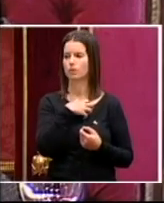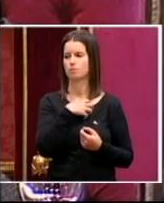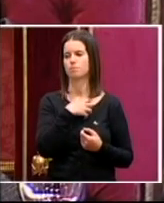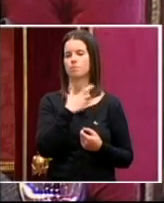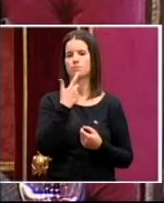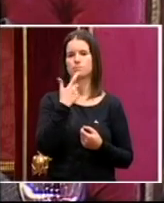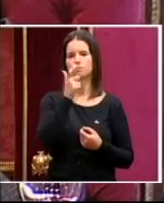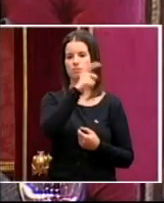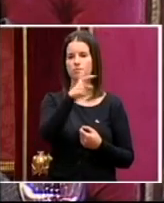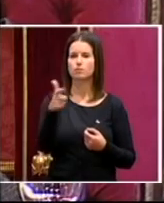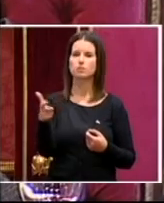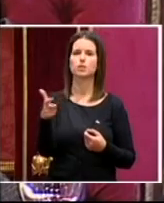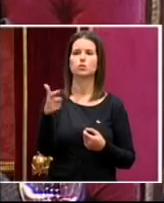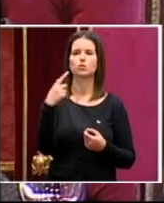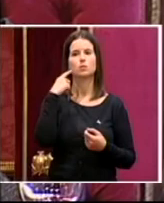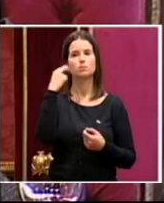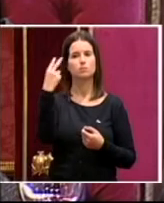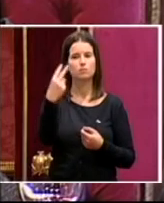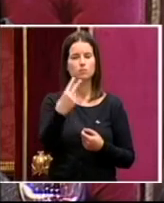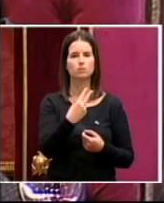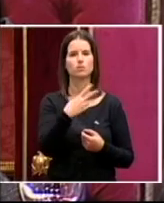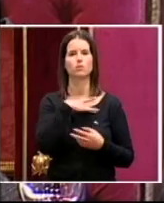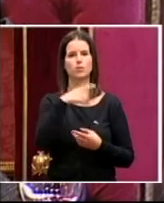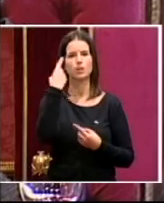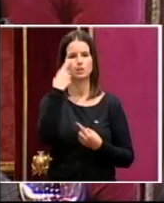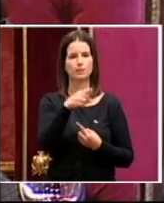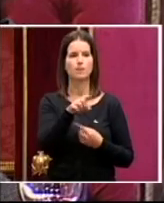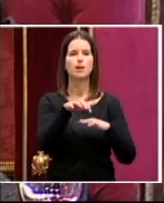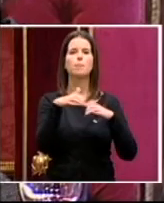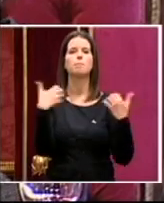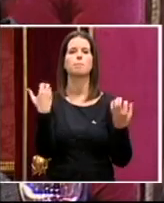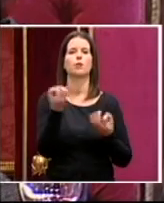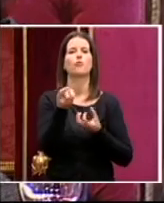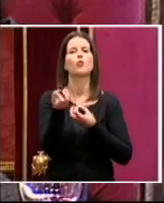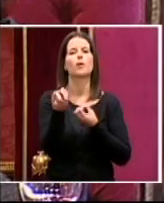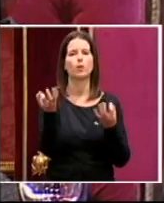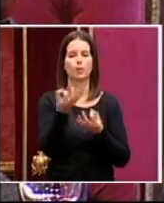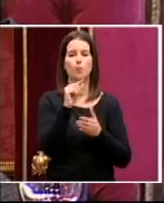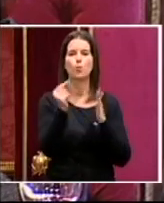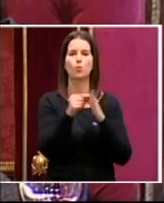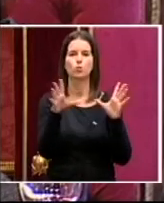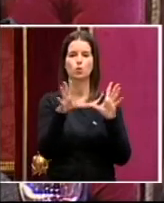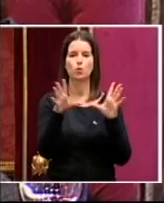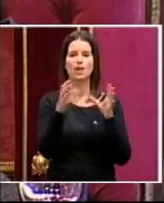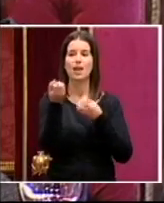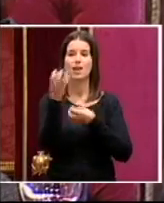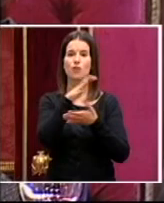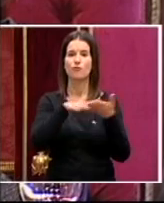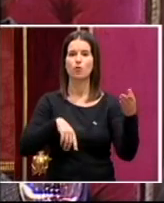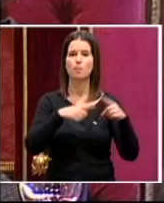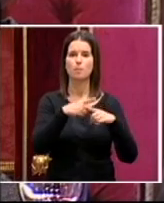está siguiendo pueda saber de qué se está dando cuenta el Pleno. Señor Oliver, punto 10, que sería el informe medio de